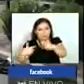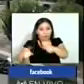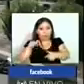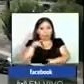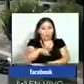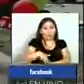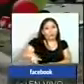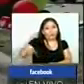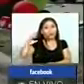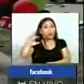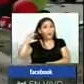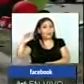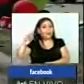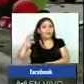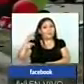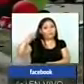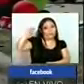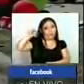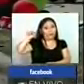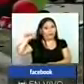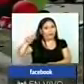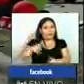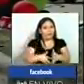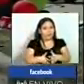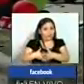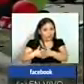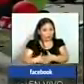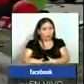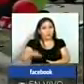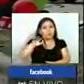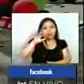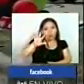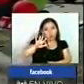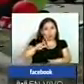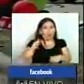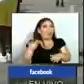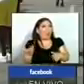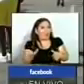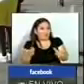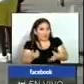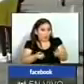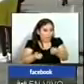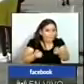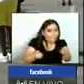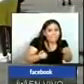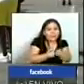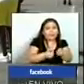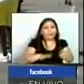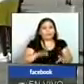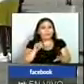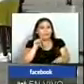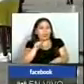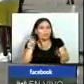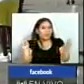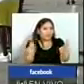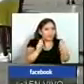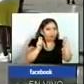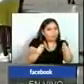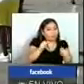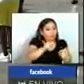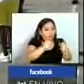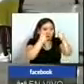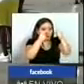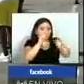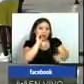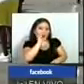grande De Carolina del Norte Dijo la policía Otras cinco Fueron golpeadas Por vehículos Los disparos Ocurrieron En una fiesta Vecinal improvisada